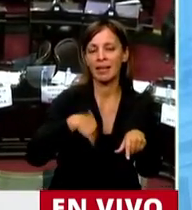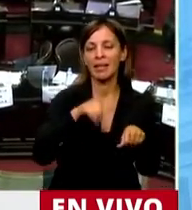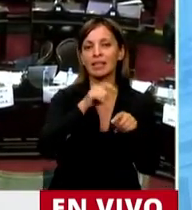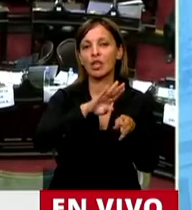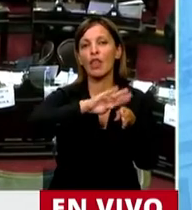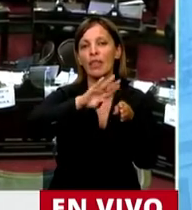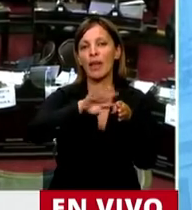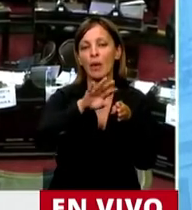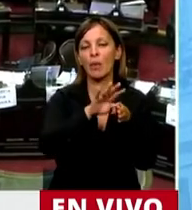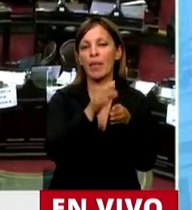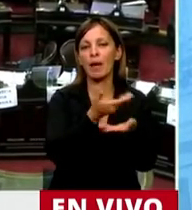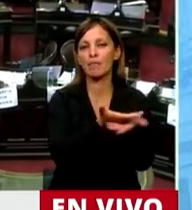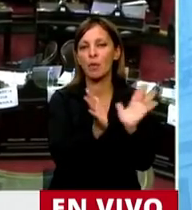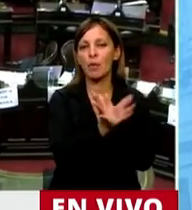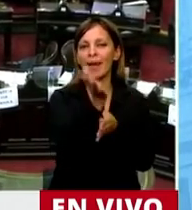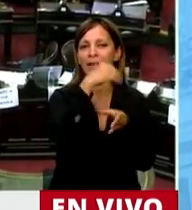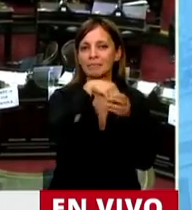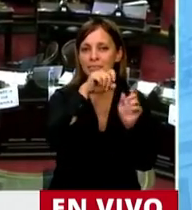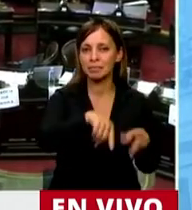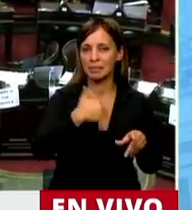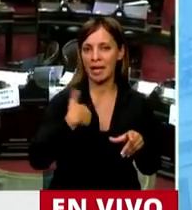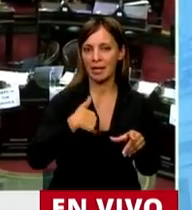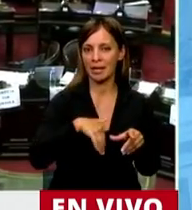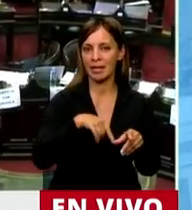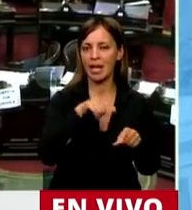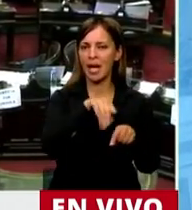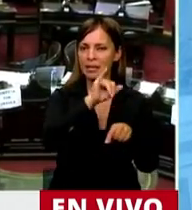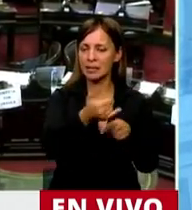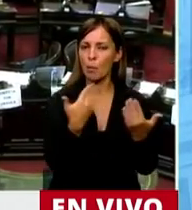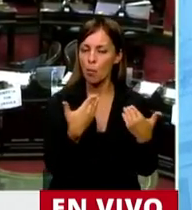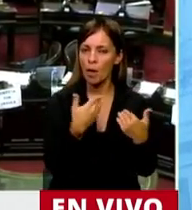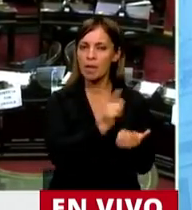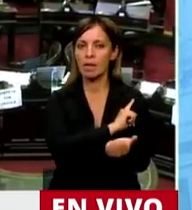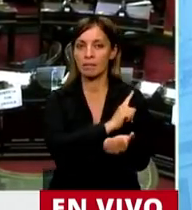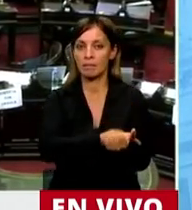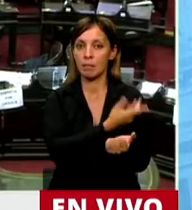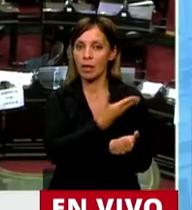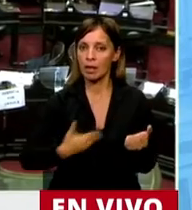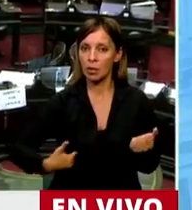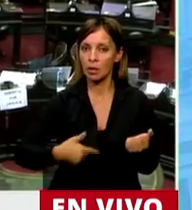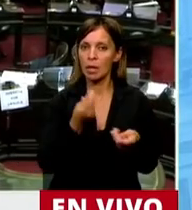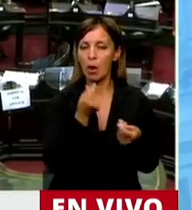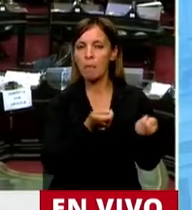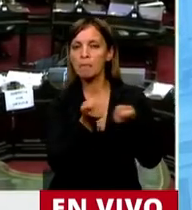pública interna? ¿Estará entonces facultado el Poder Ejecutivo para destinar